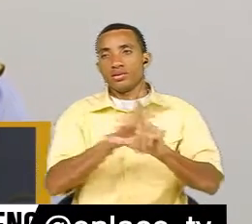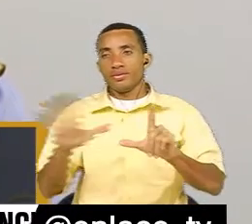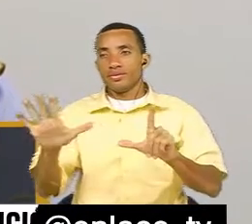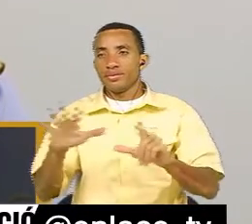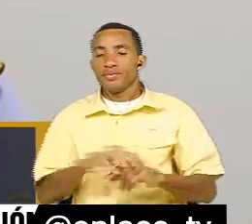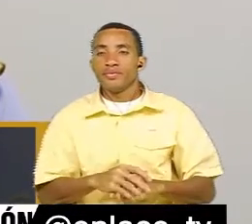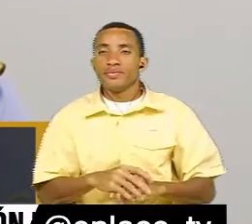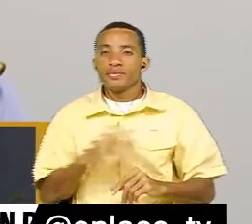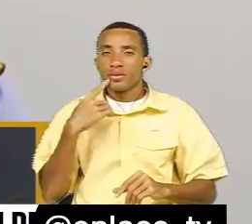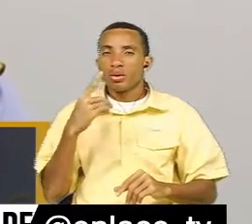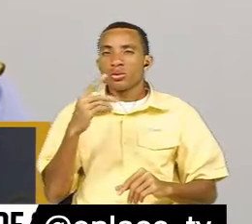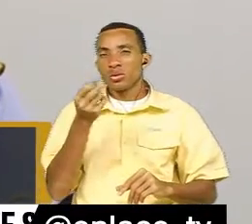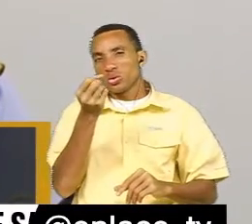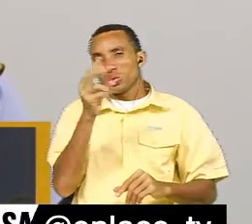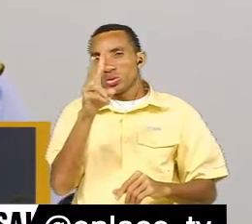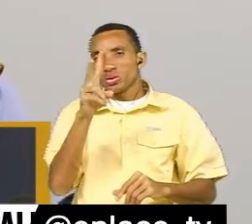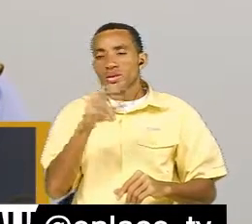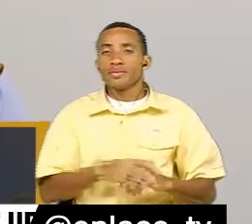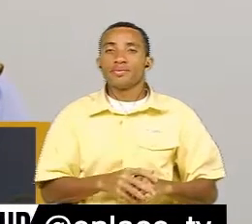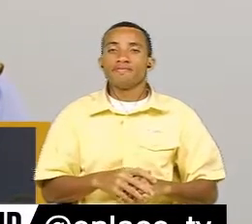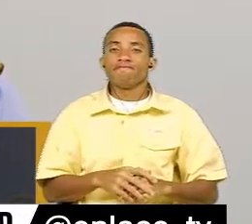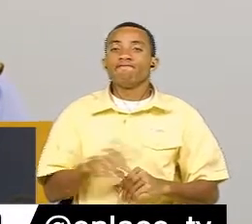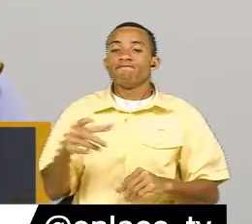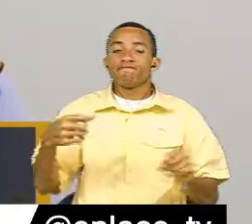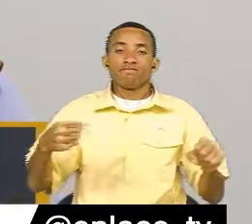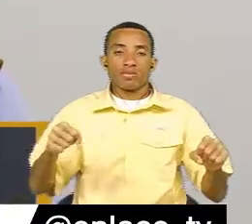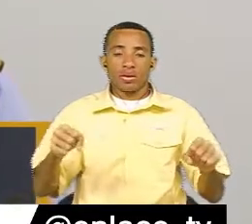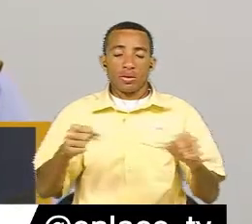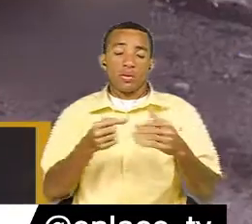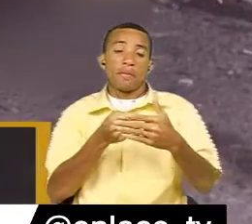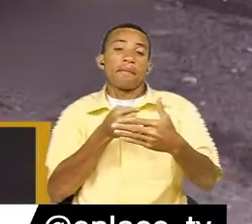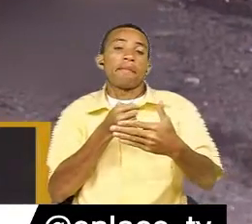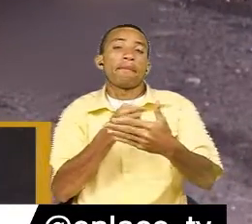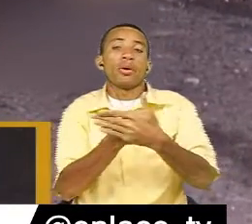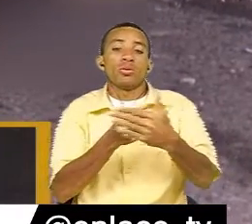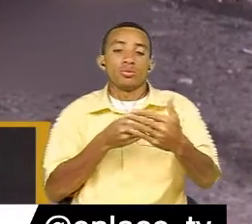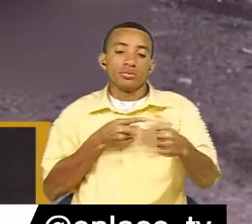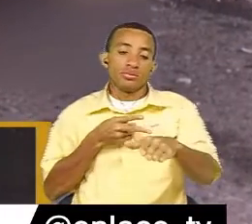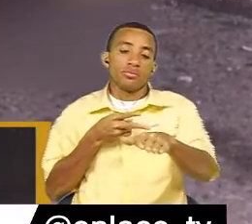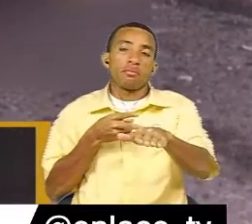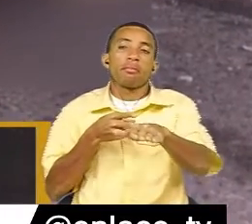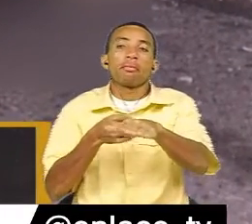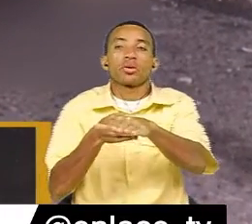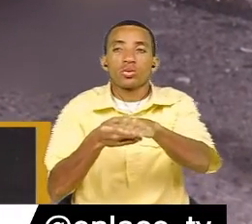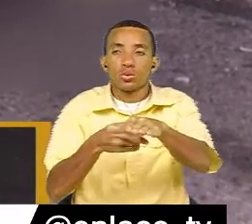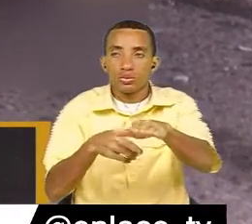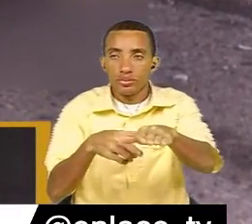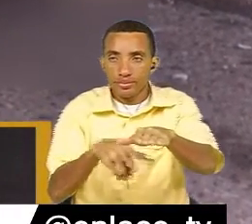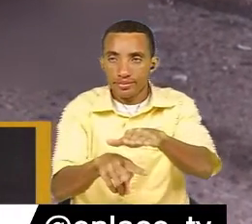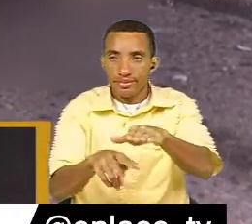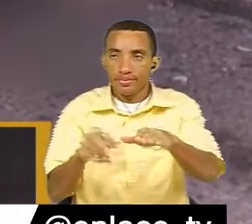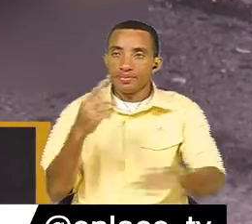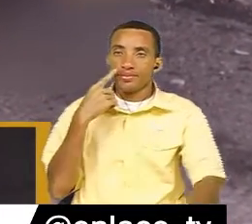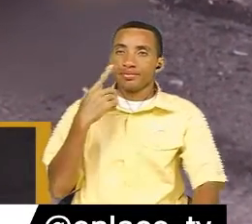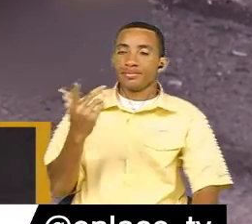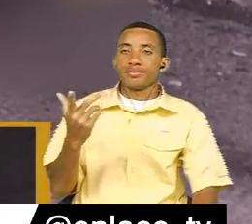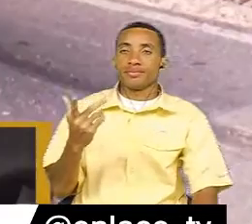mediodía, donde un motociclista choca contra un conductor de un vehículo tipo microbús